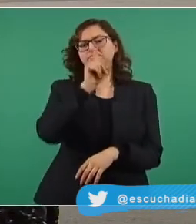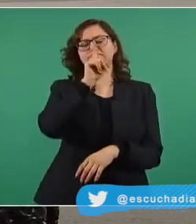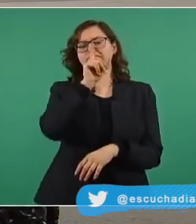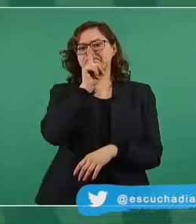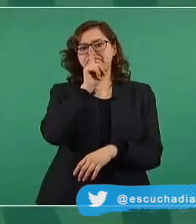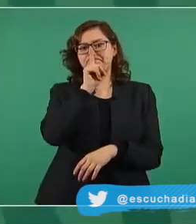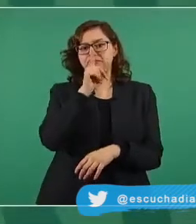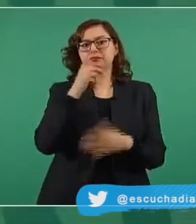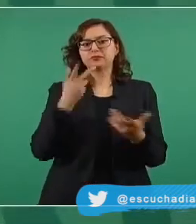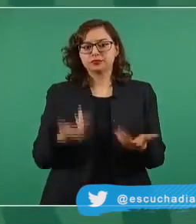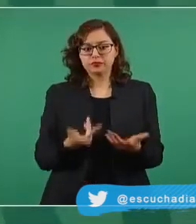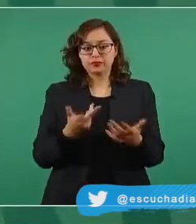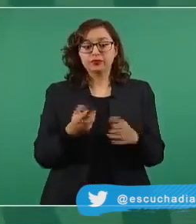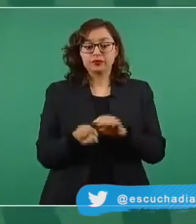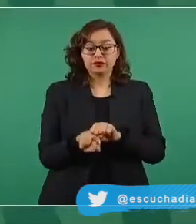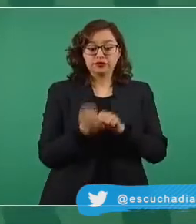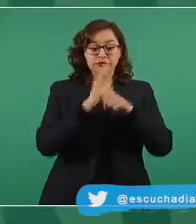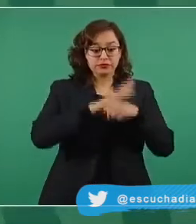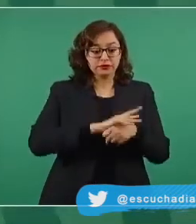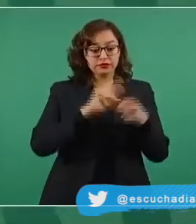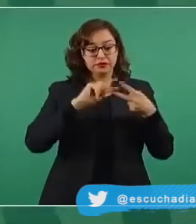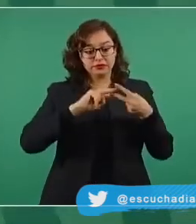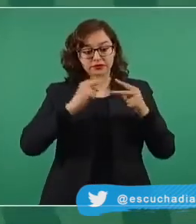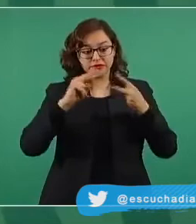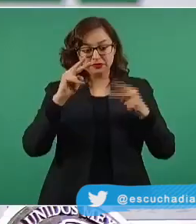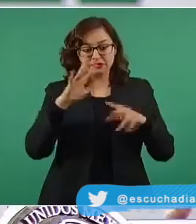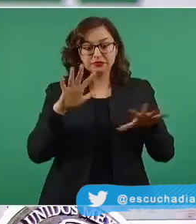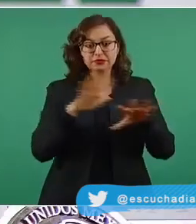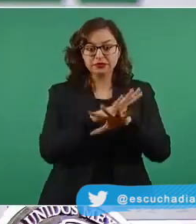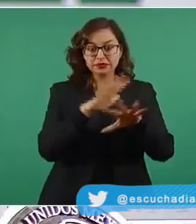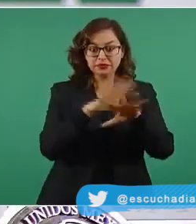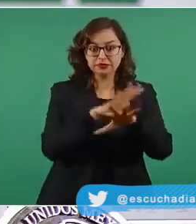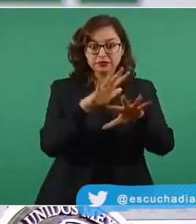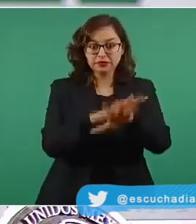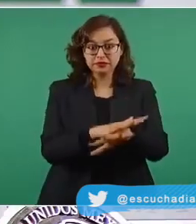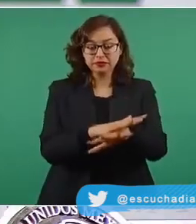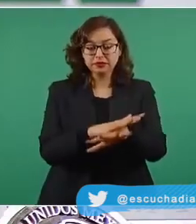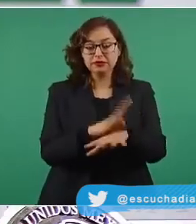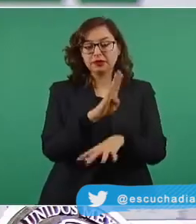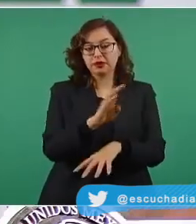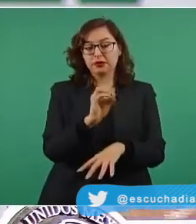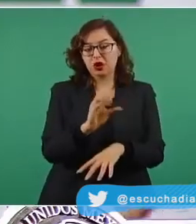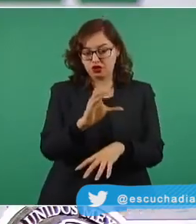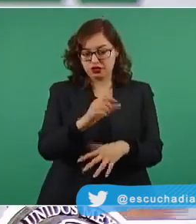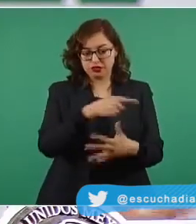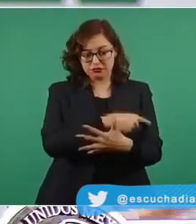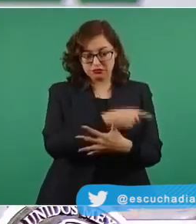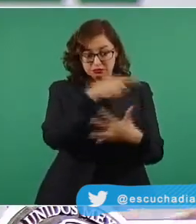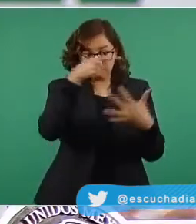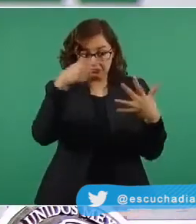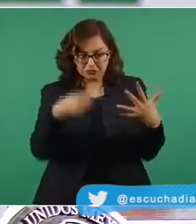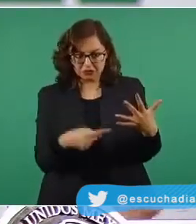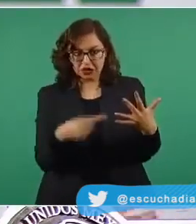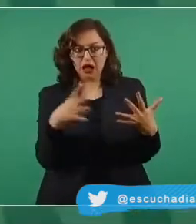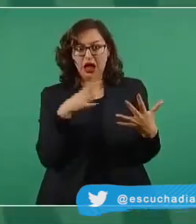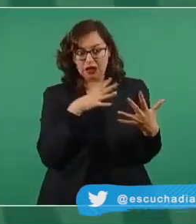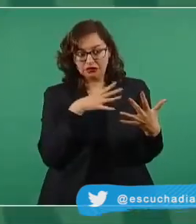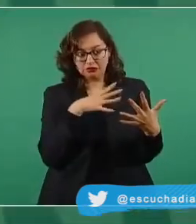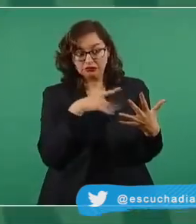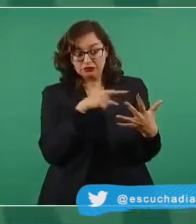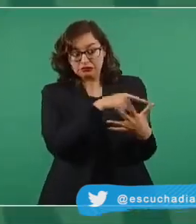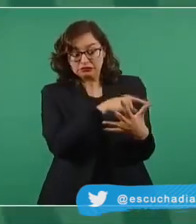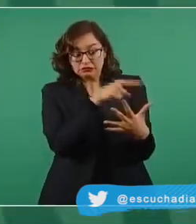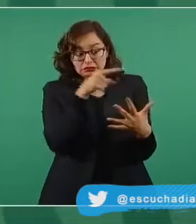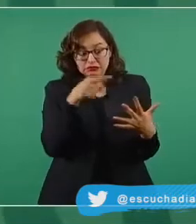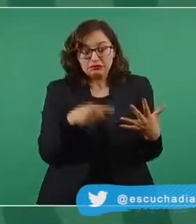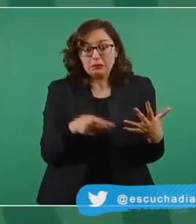jabón o aplicación de alcohol gel al 70% las veces que sea necesario. Ventilación en espacios cerrados. Mantener